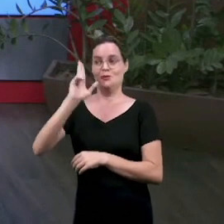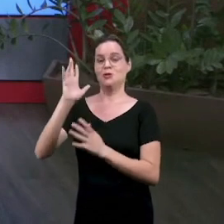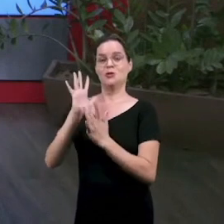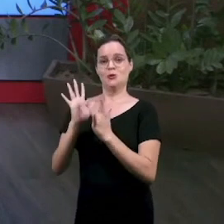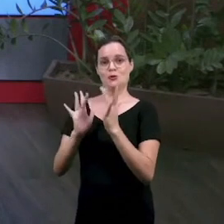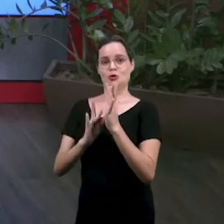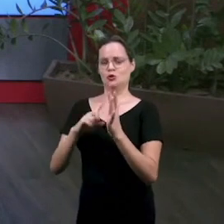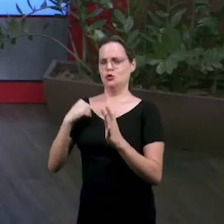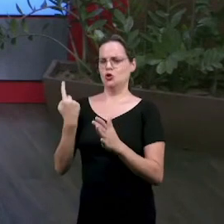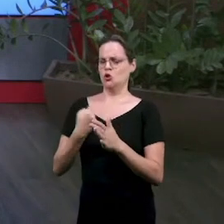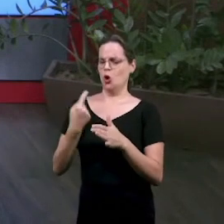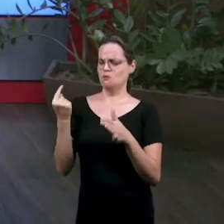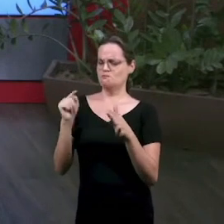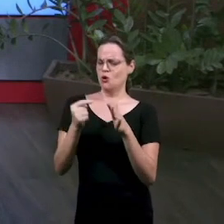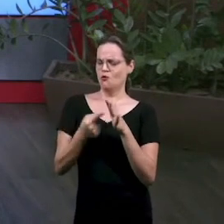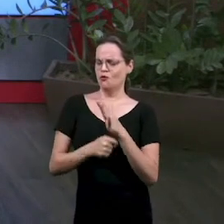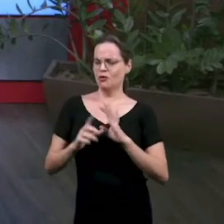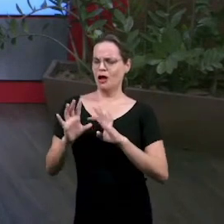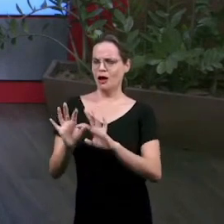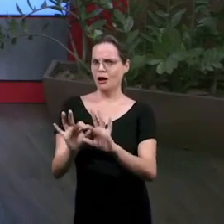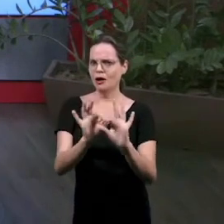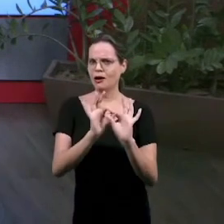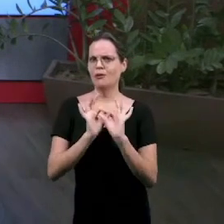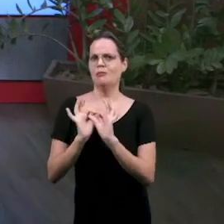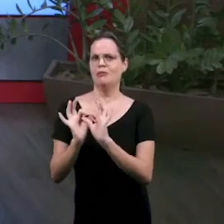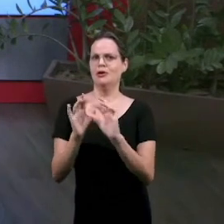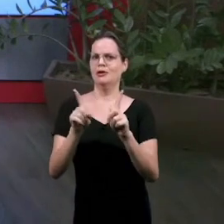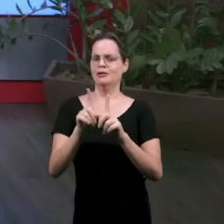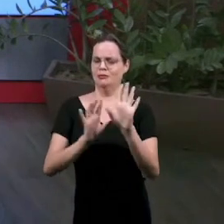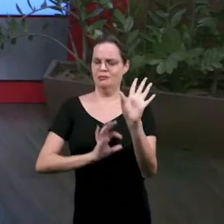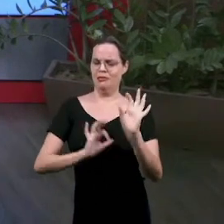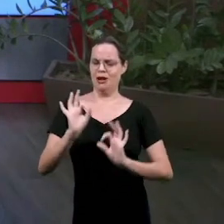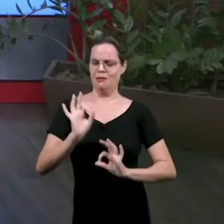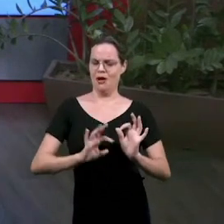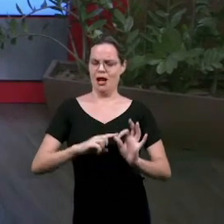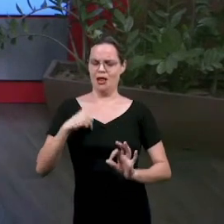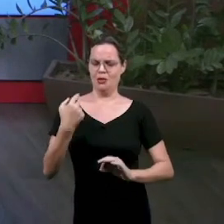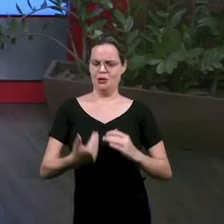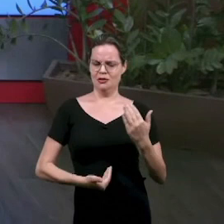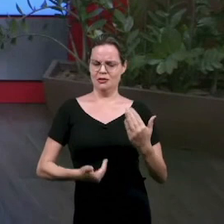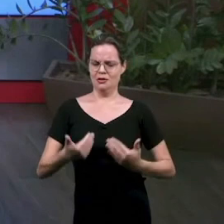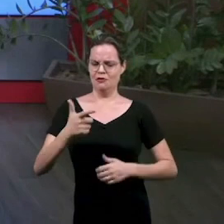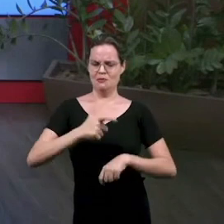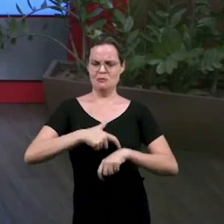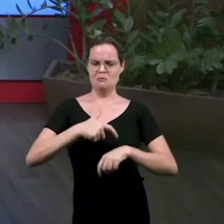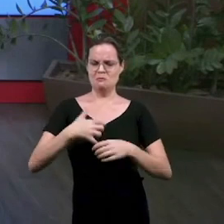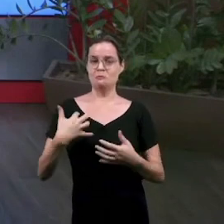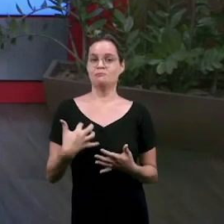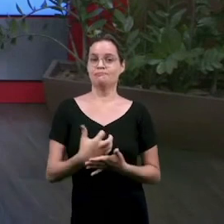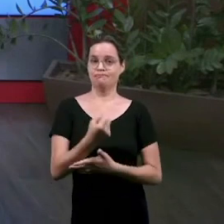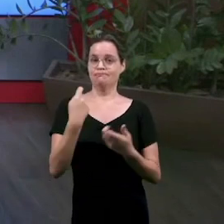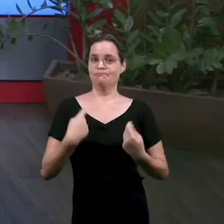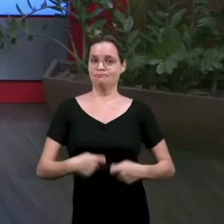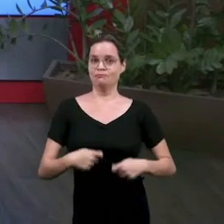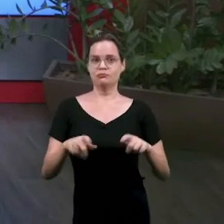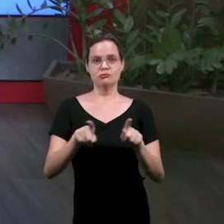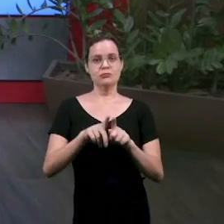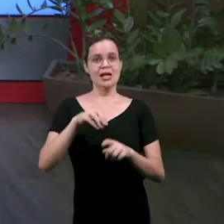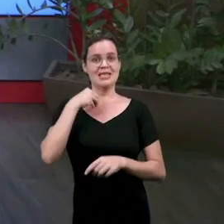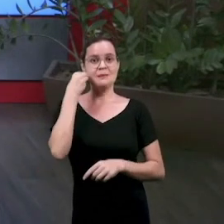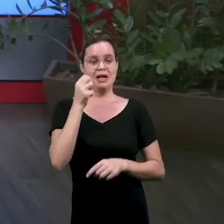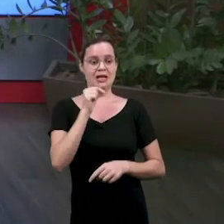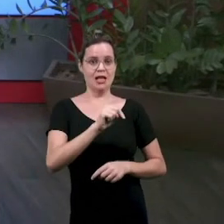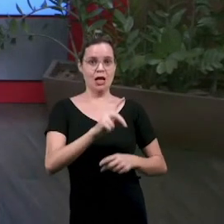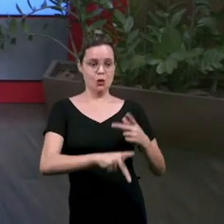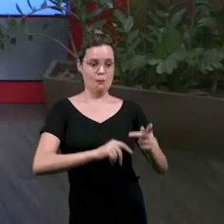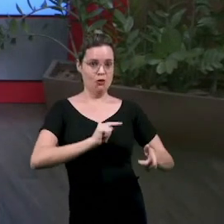a buscar más al Señor, a profundizar en la comunión y en la preparación de la iglesia para el